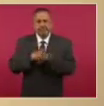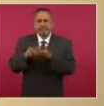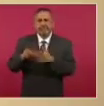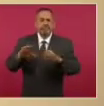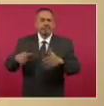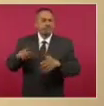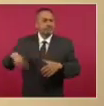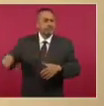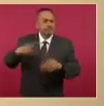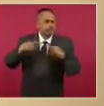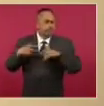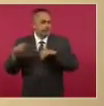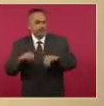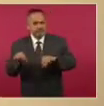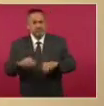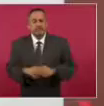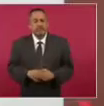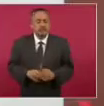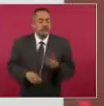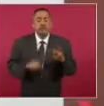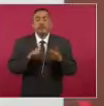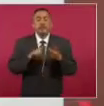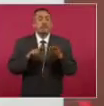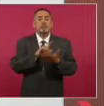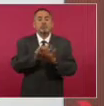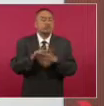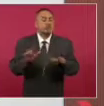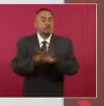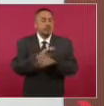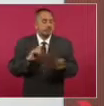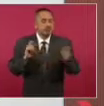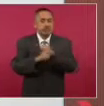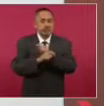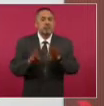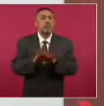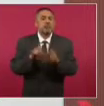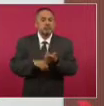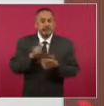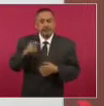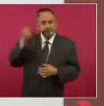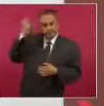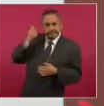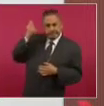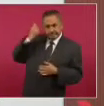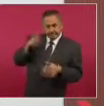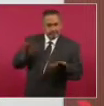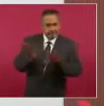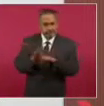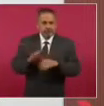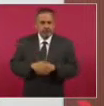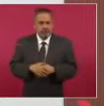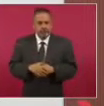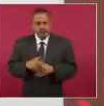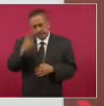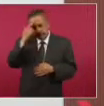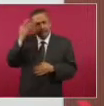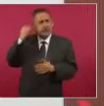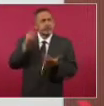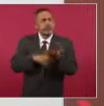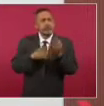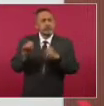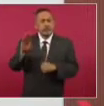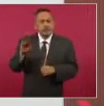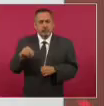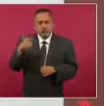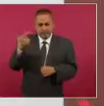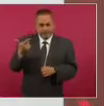Una reforma fundamental más fue lograr modificar el sistema de pensiones. Las cuentas alegres que en el año 97